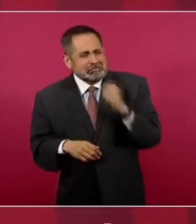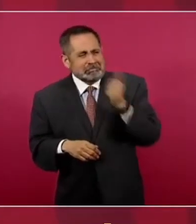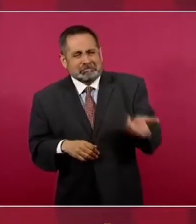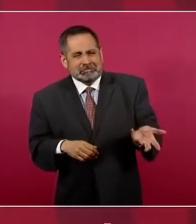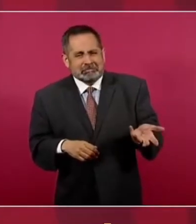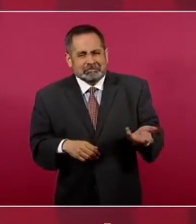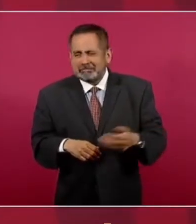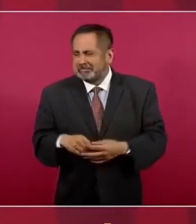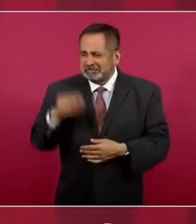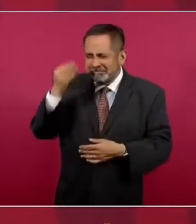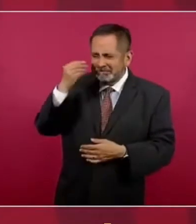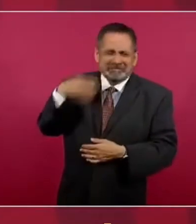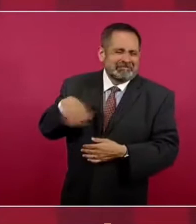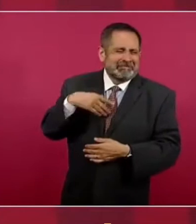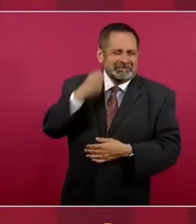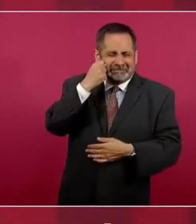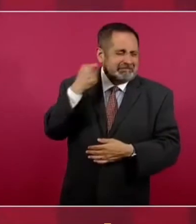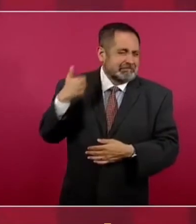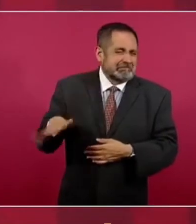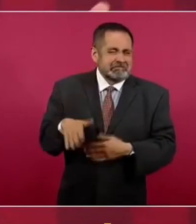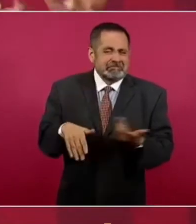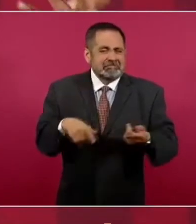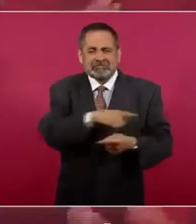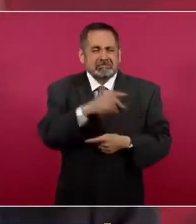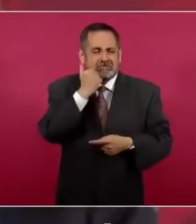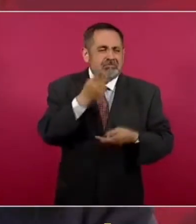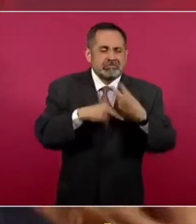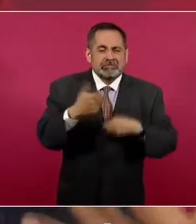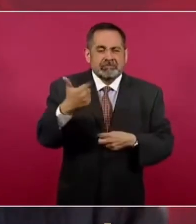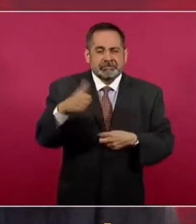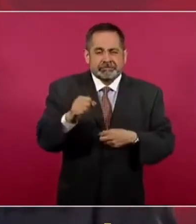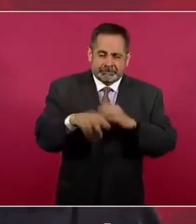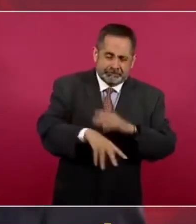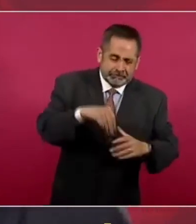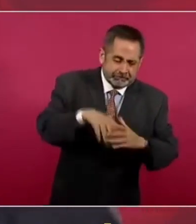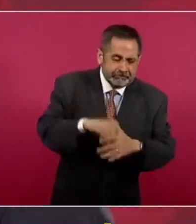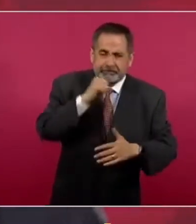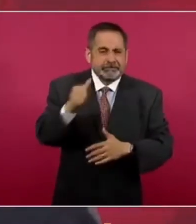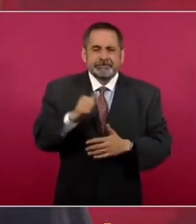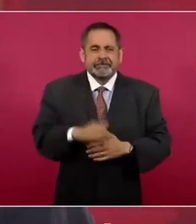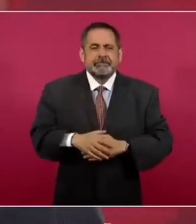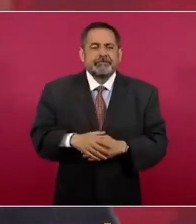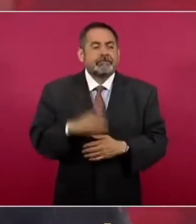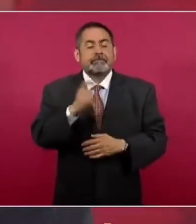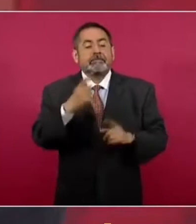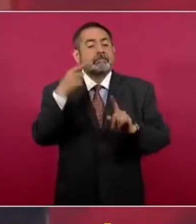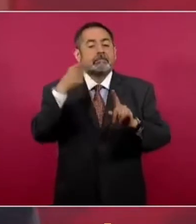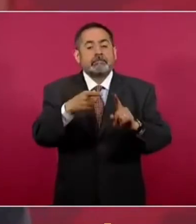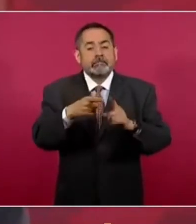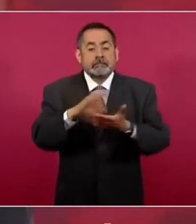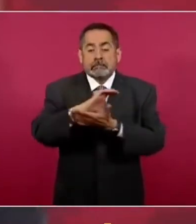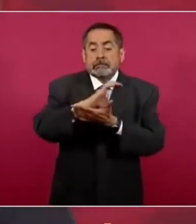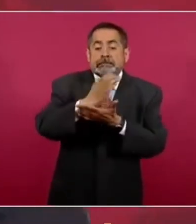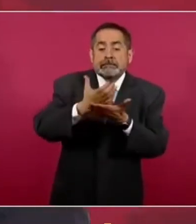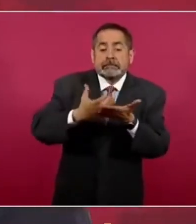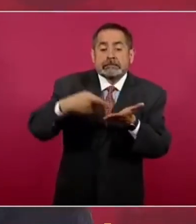porque no les importaba producir más gas, extraer más gas. Lo que les importaba era el